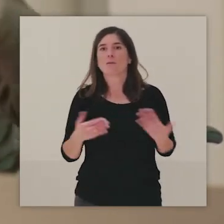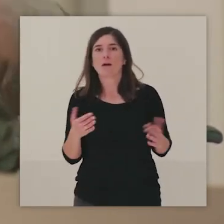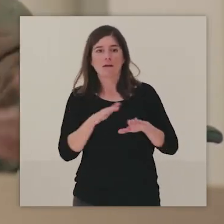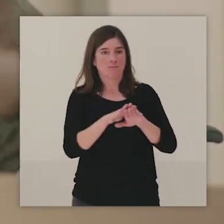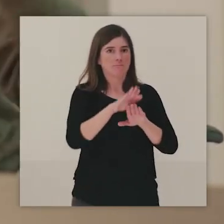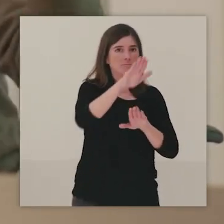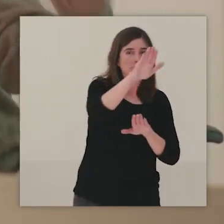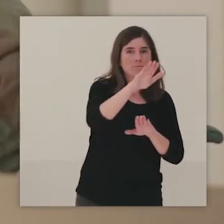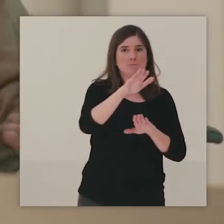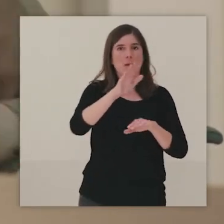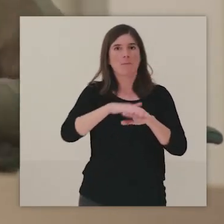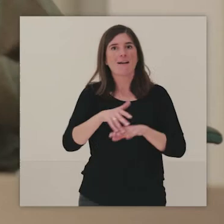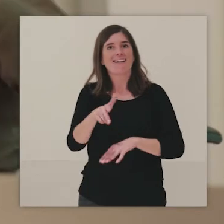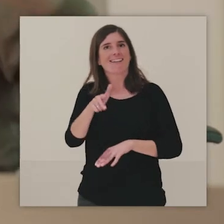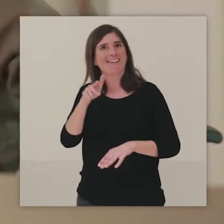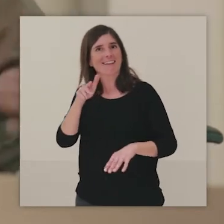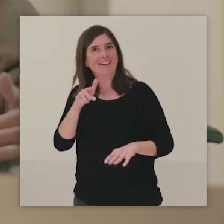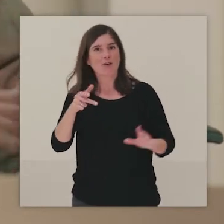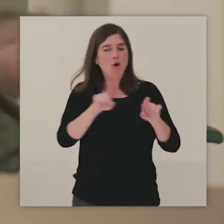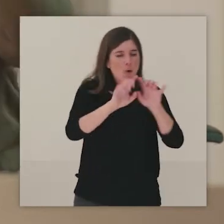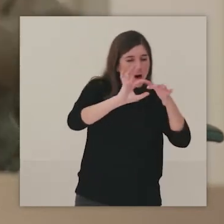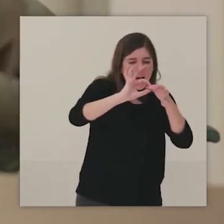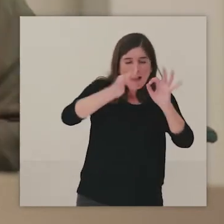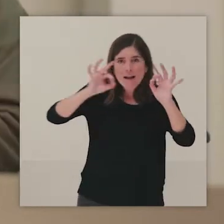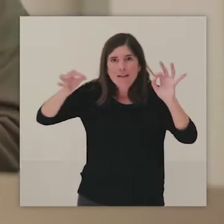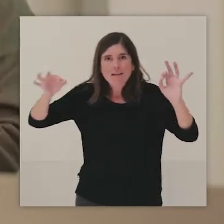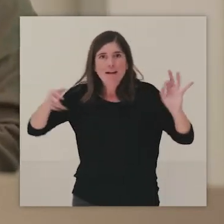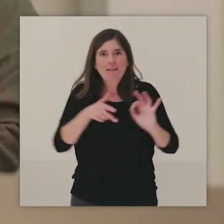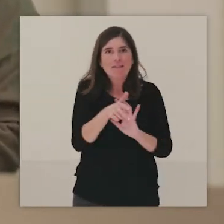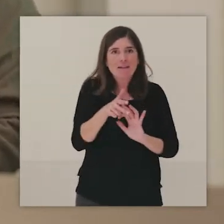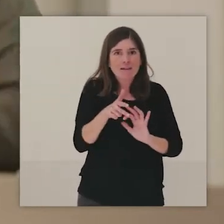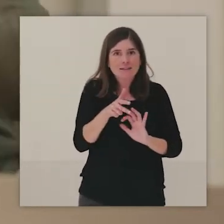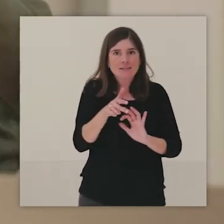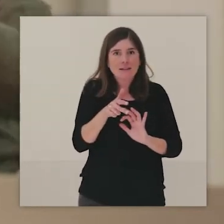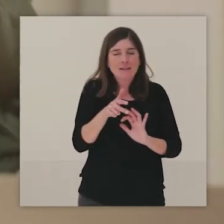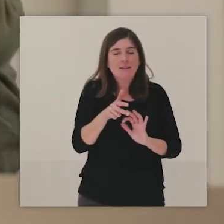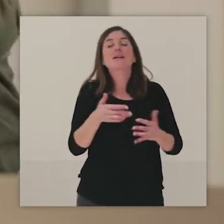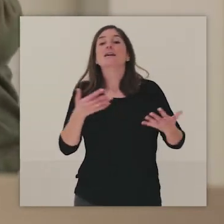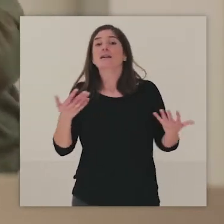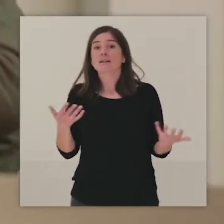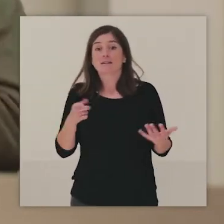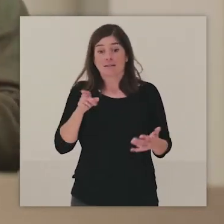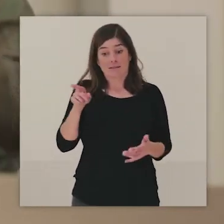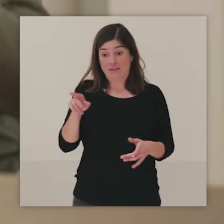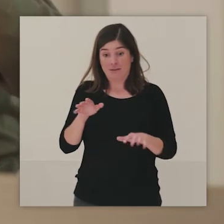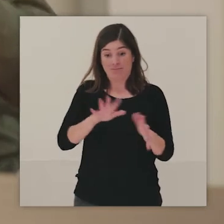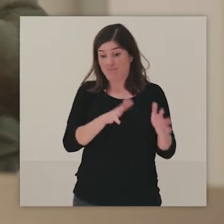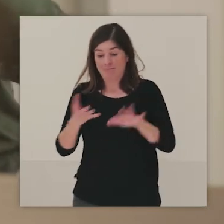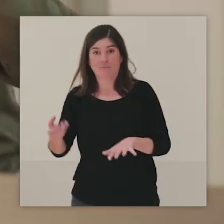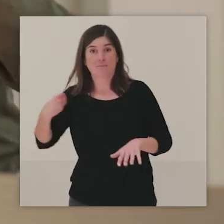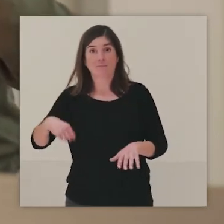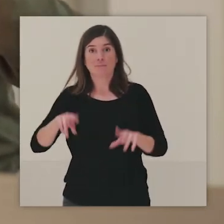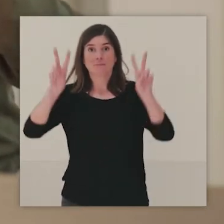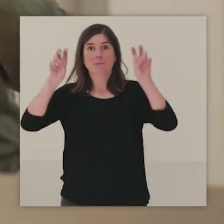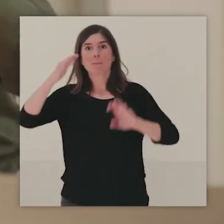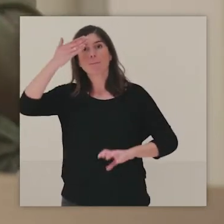ejercer otros derechos, el disfrute de la cultura, etc. En este caso igual. Estamos hablando de un derecho llave, de que a